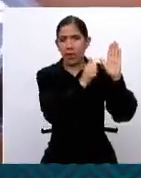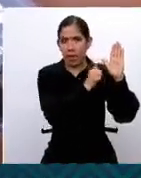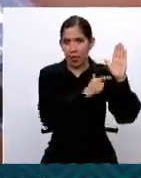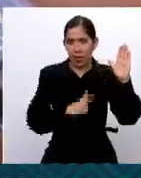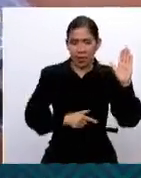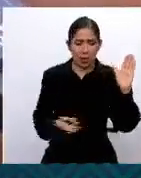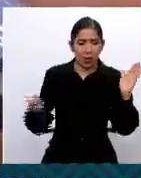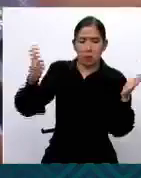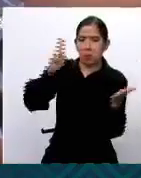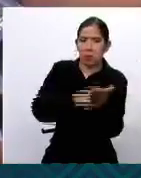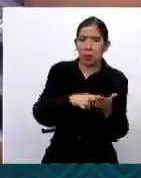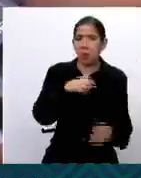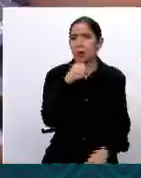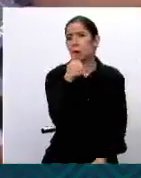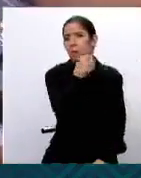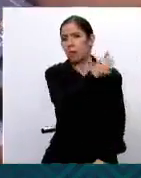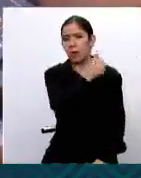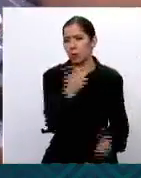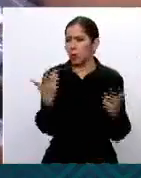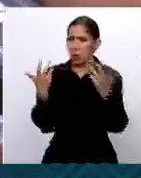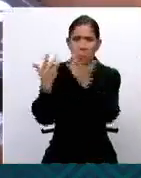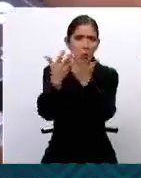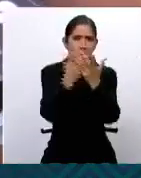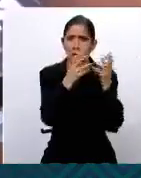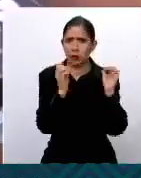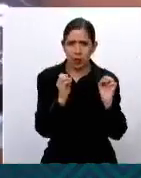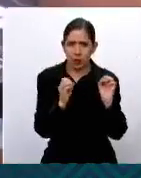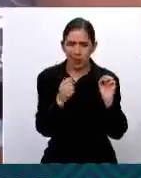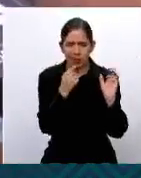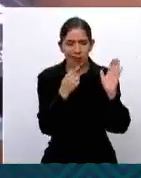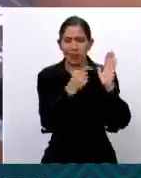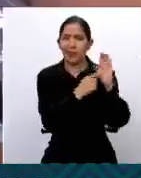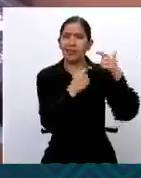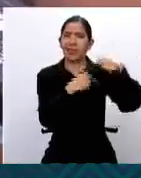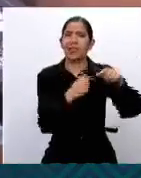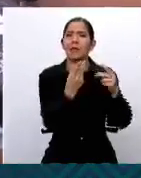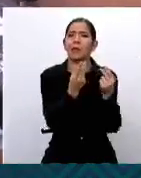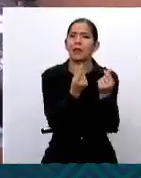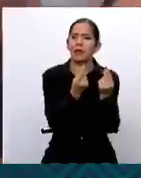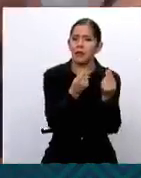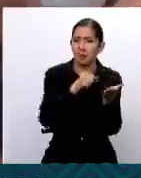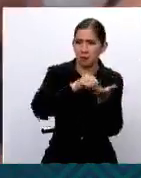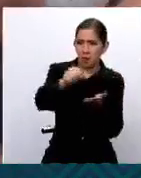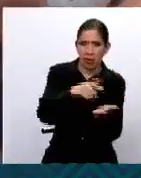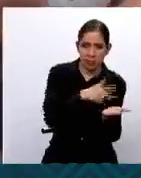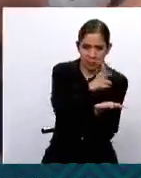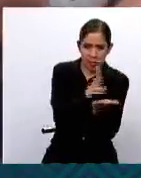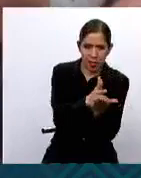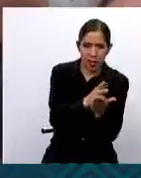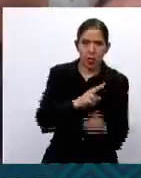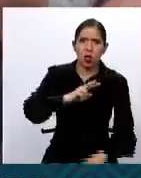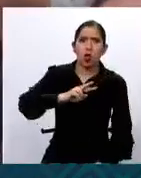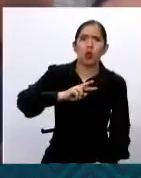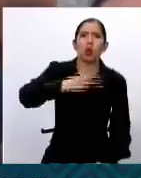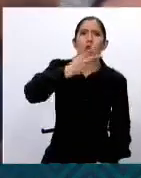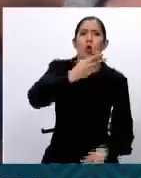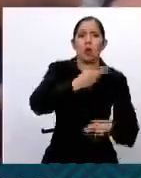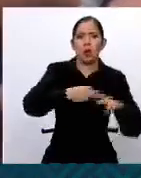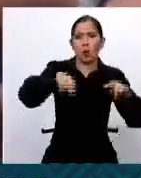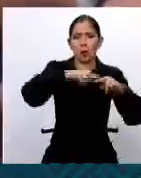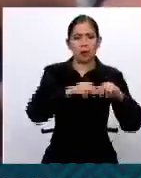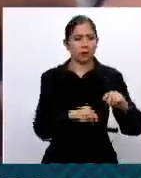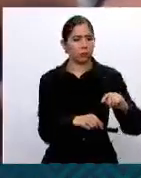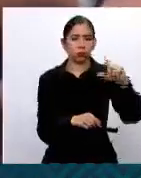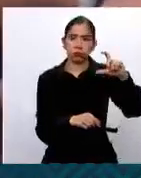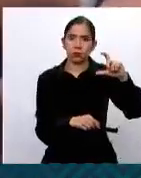manera unilateral, las tarifas para el cobro es el doble. Creo que el alcalde se está equivocando nuevamente.